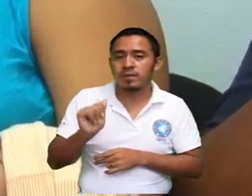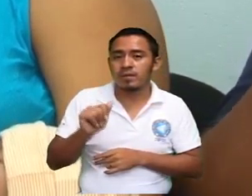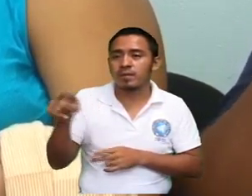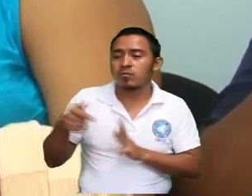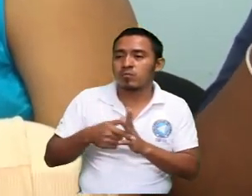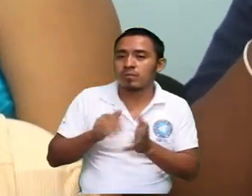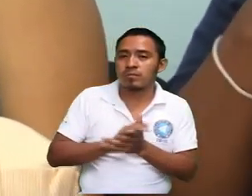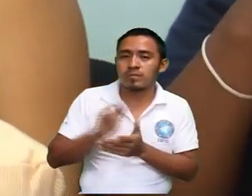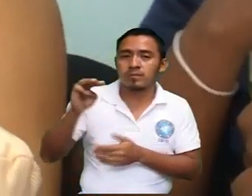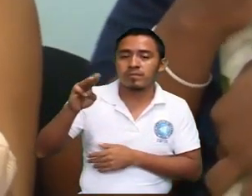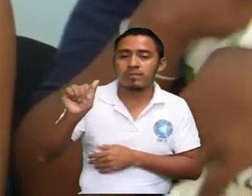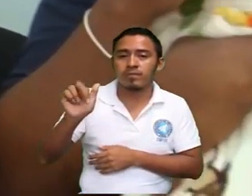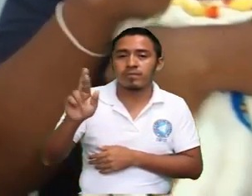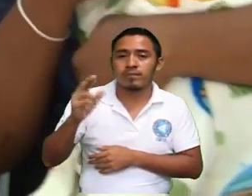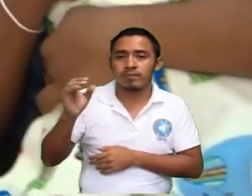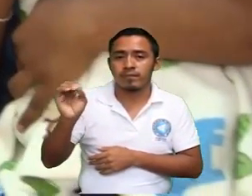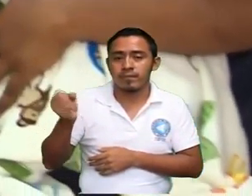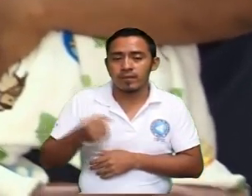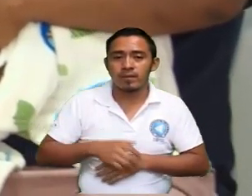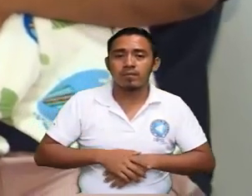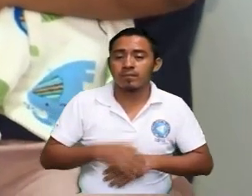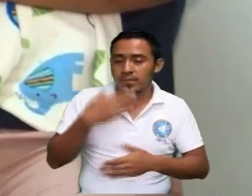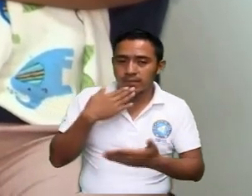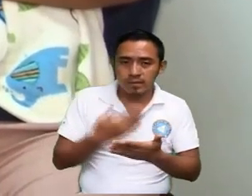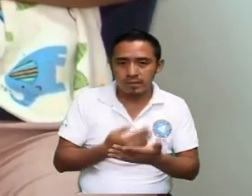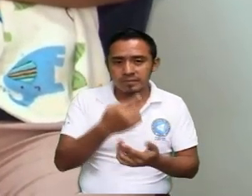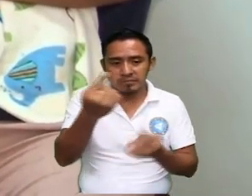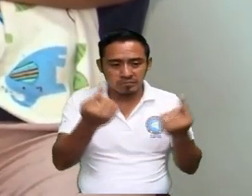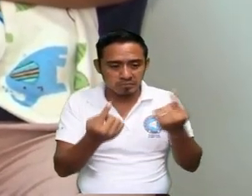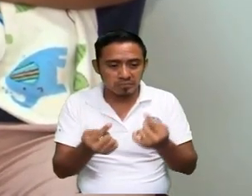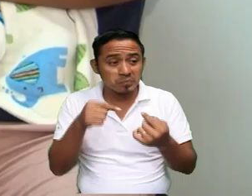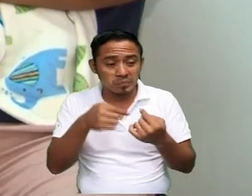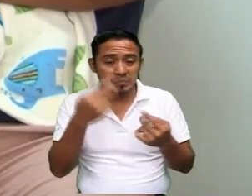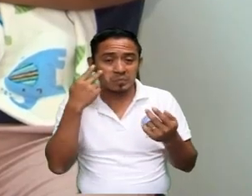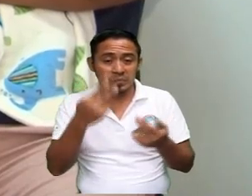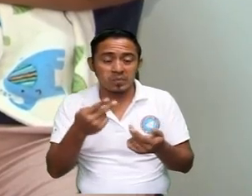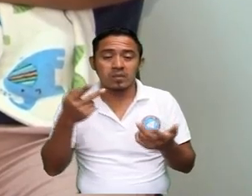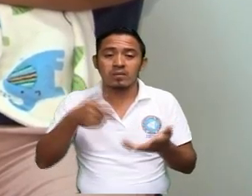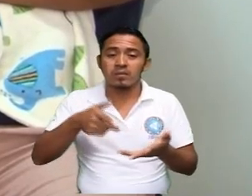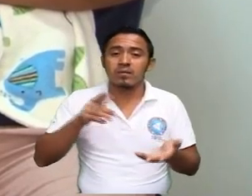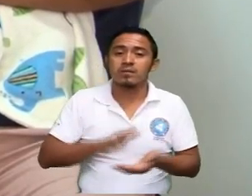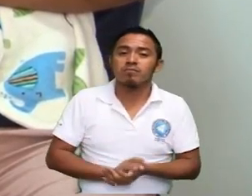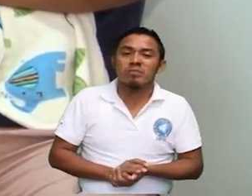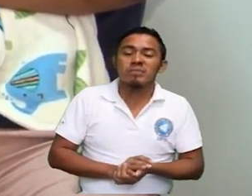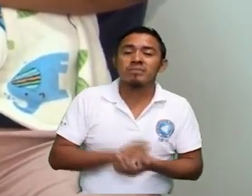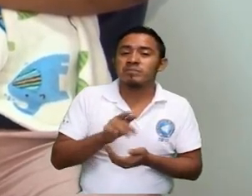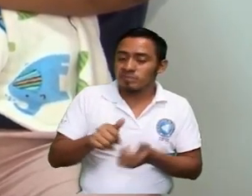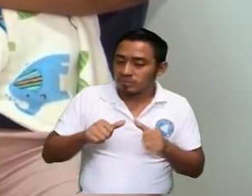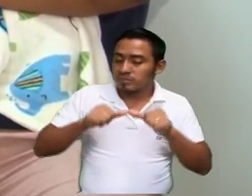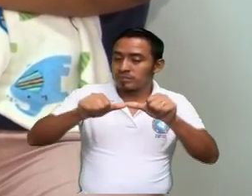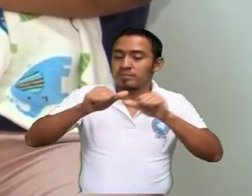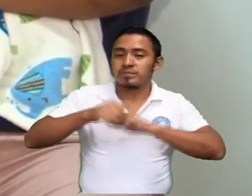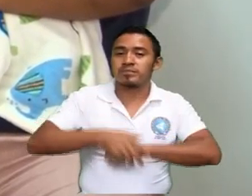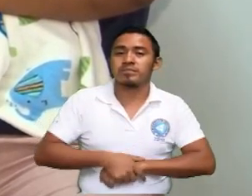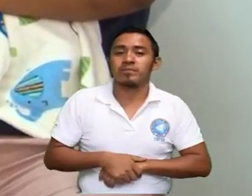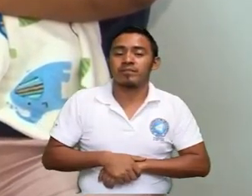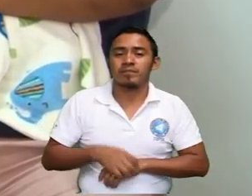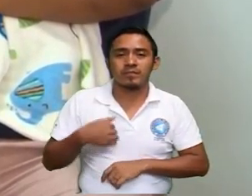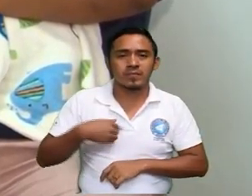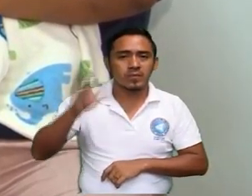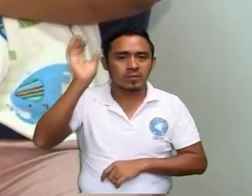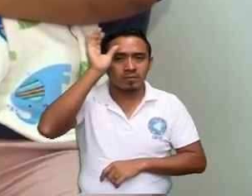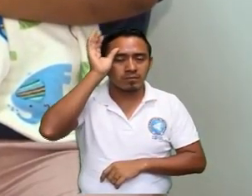esposo? Marcos Vargas. Le agradezco por su participación en el programa y adelante. Yo creo que